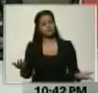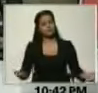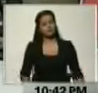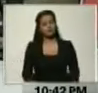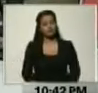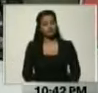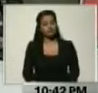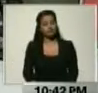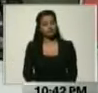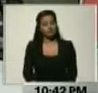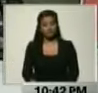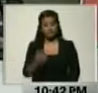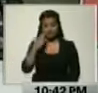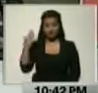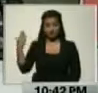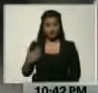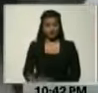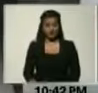Aquí está, mira.